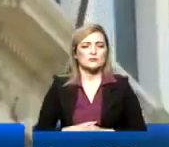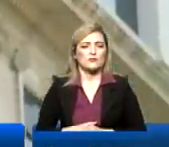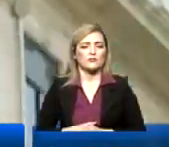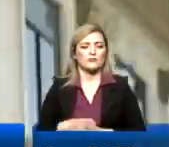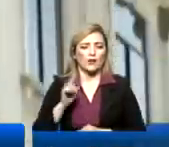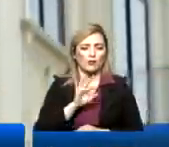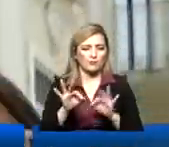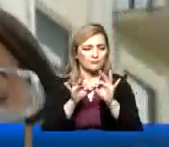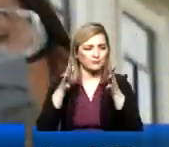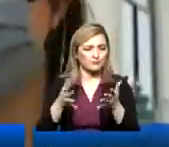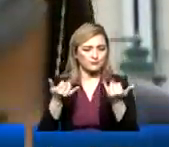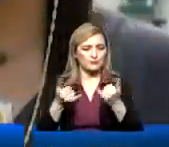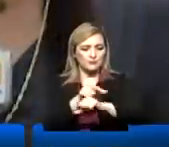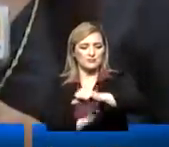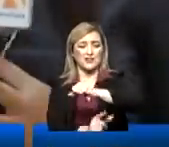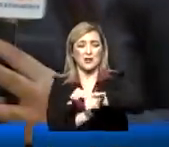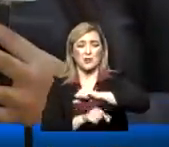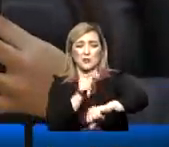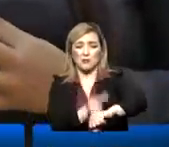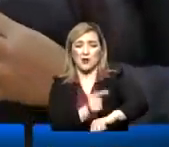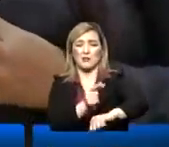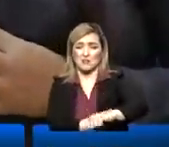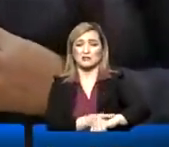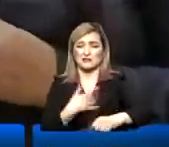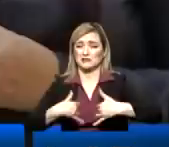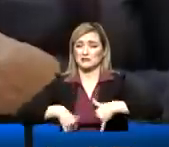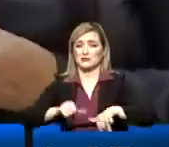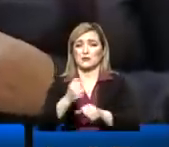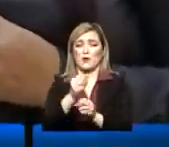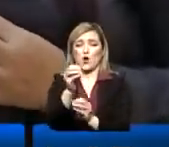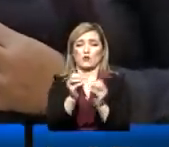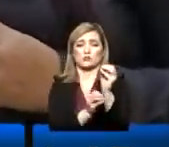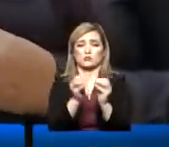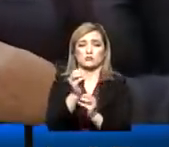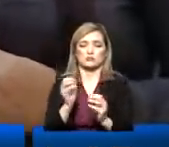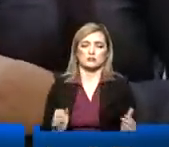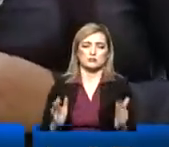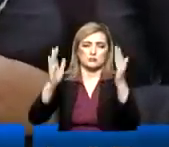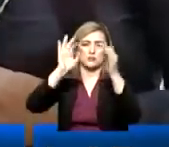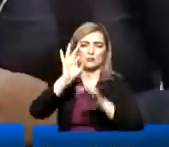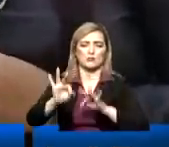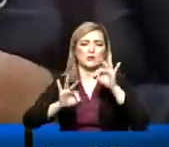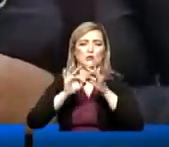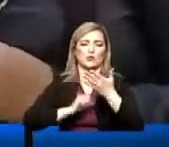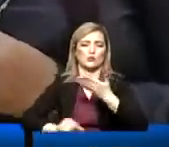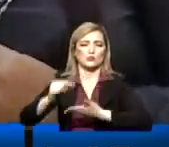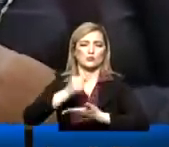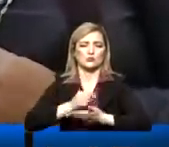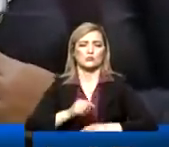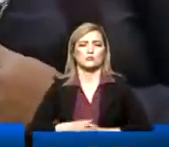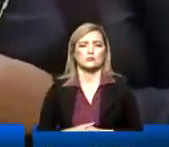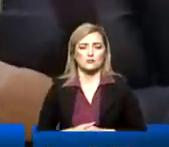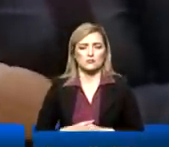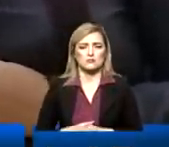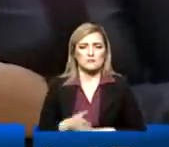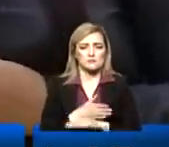Morales, quien actualmente porta un grillete electrónico, ha continuado despachando en su oficina en el edificio de la prefectura del Guayas. De hecho, ante